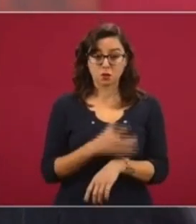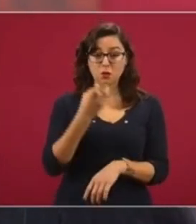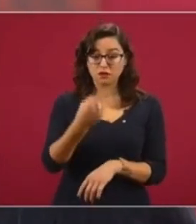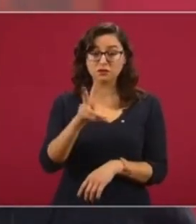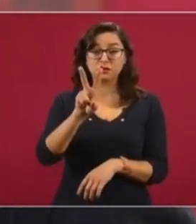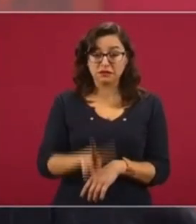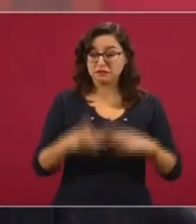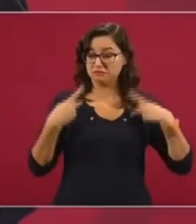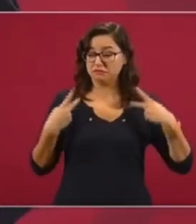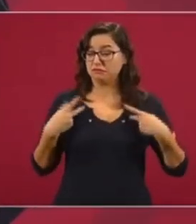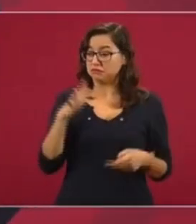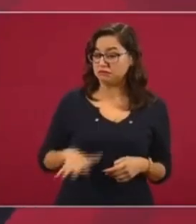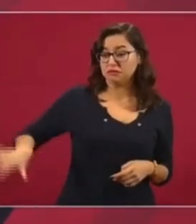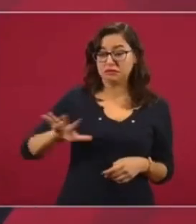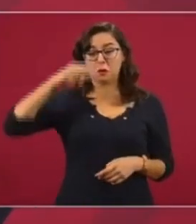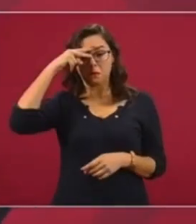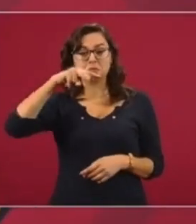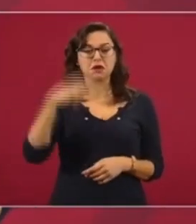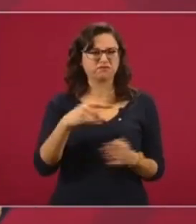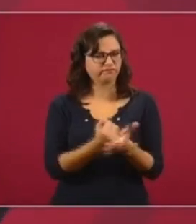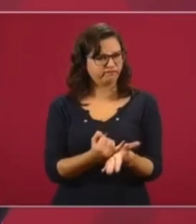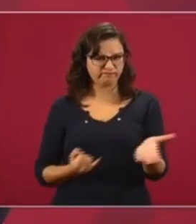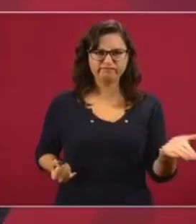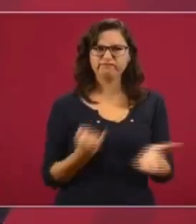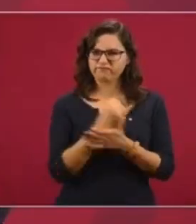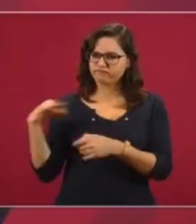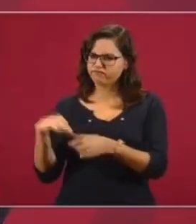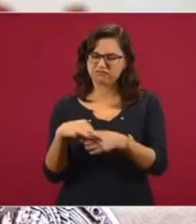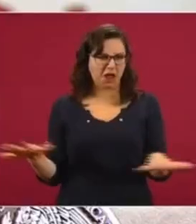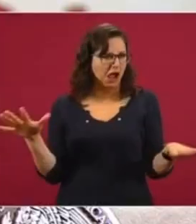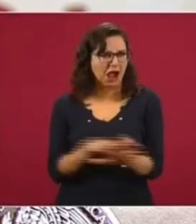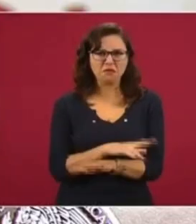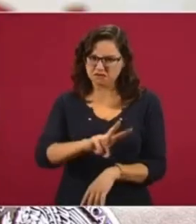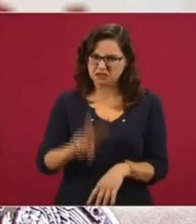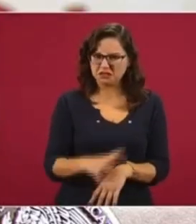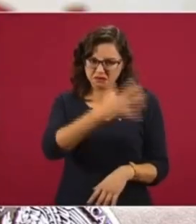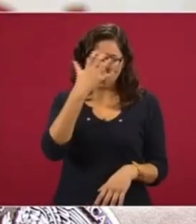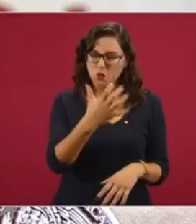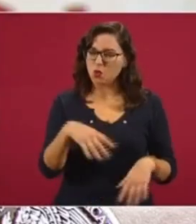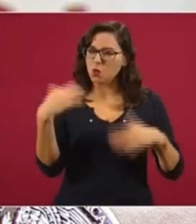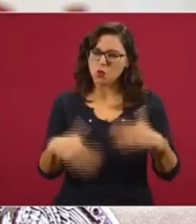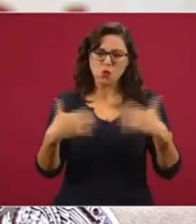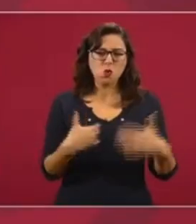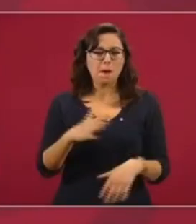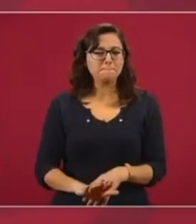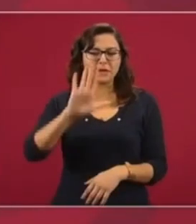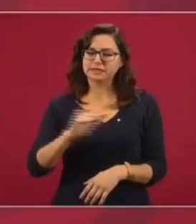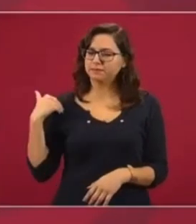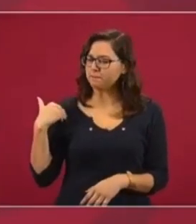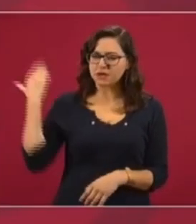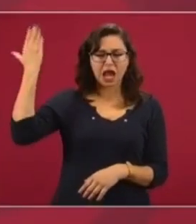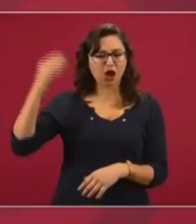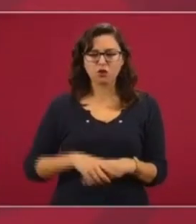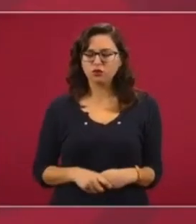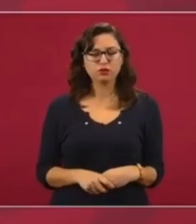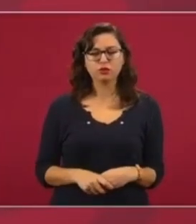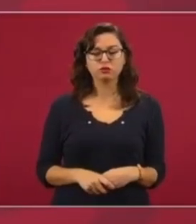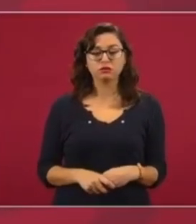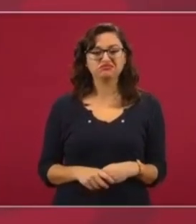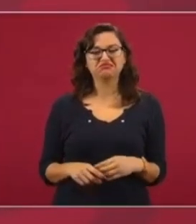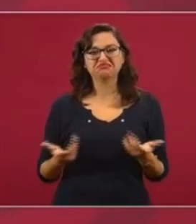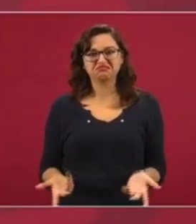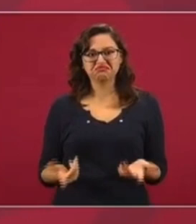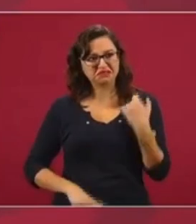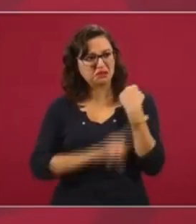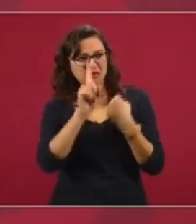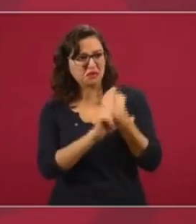México haya decidido por un cambio verdadero, por una transformación. Porque no había otra manera